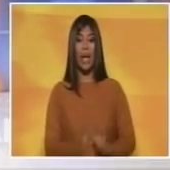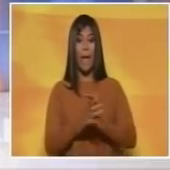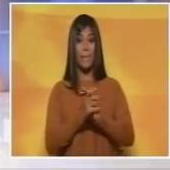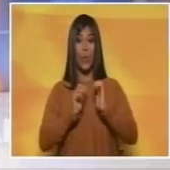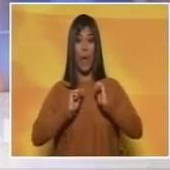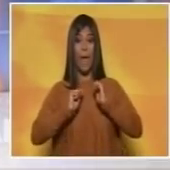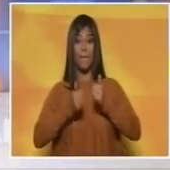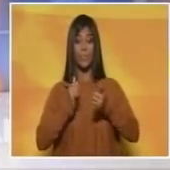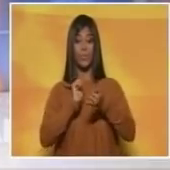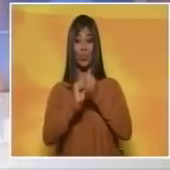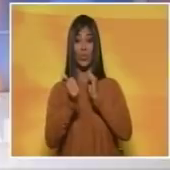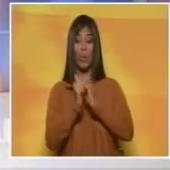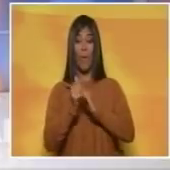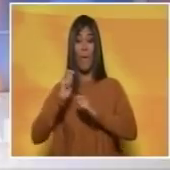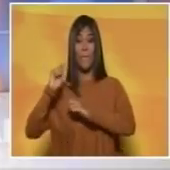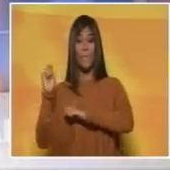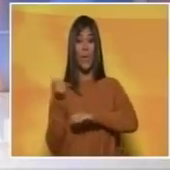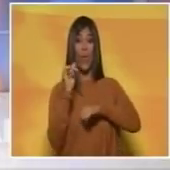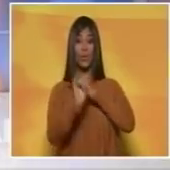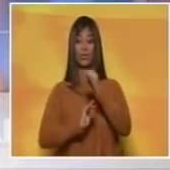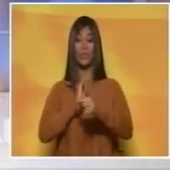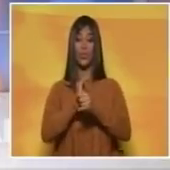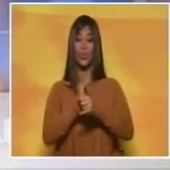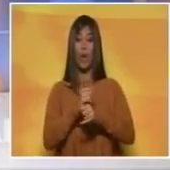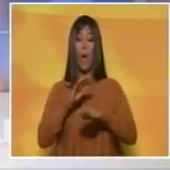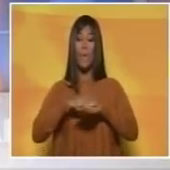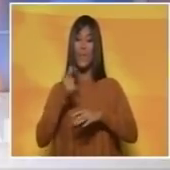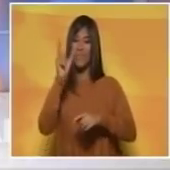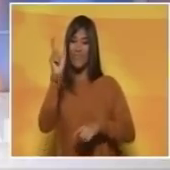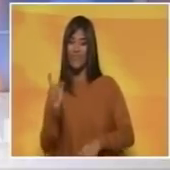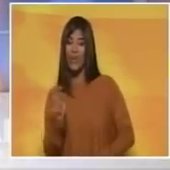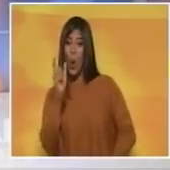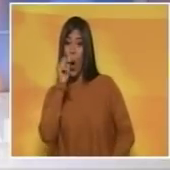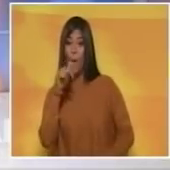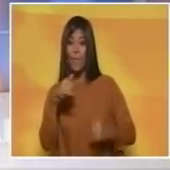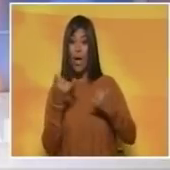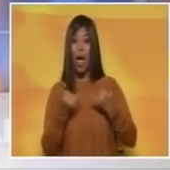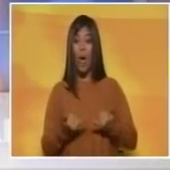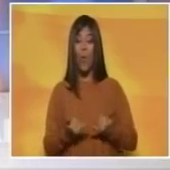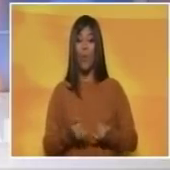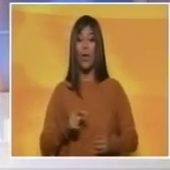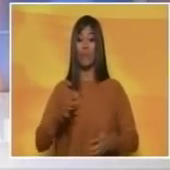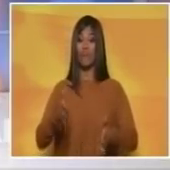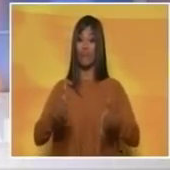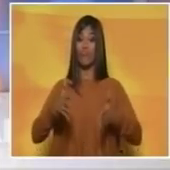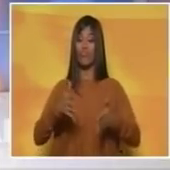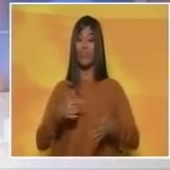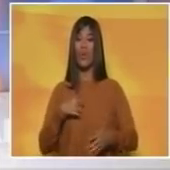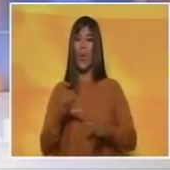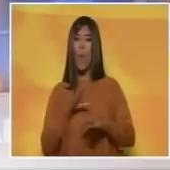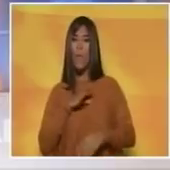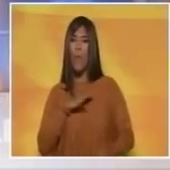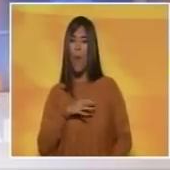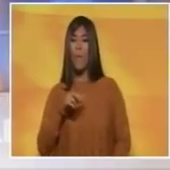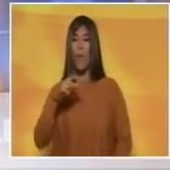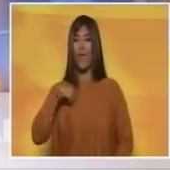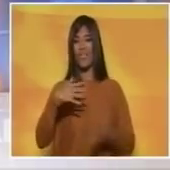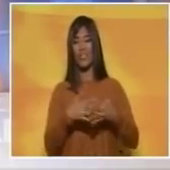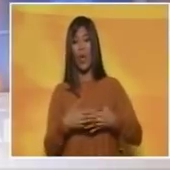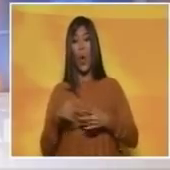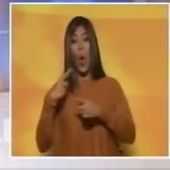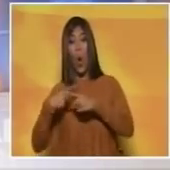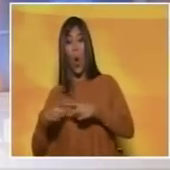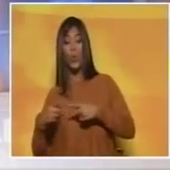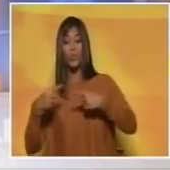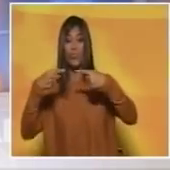Amigos, iniciamos los deportes con béisbol de Grandes Ligas porque David Peralta y Eduardo Escobar comandaron el triunfo de Cascabeles de Arizona sobre Phillies de